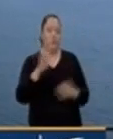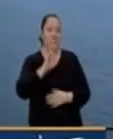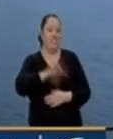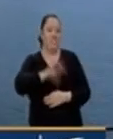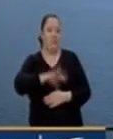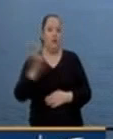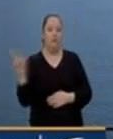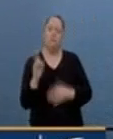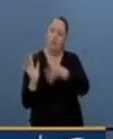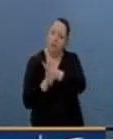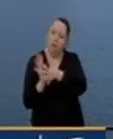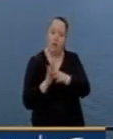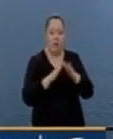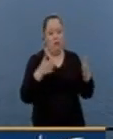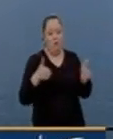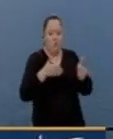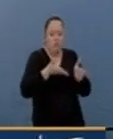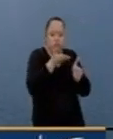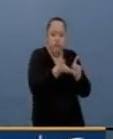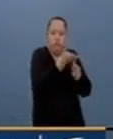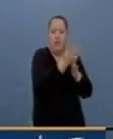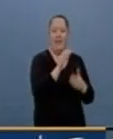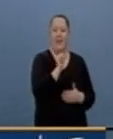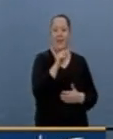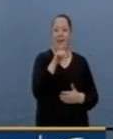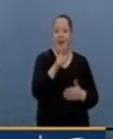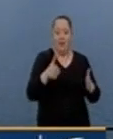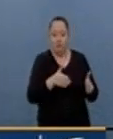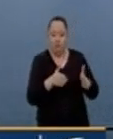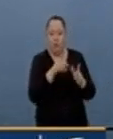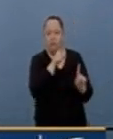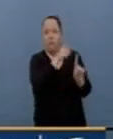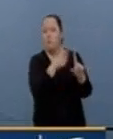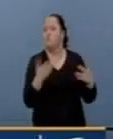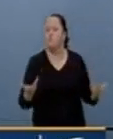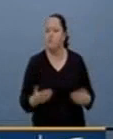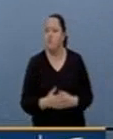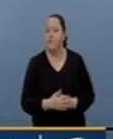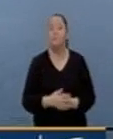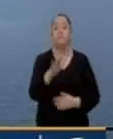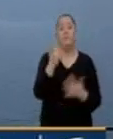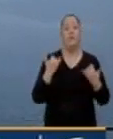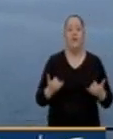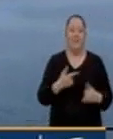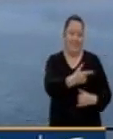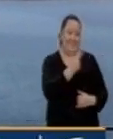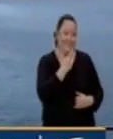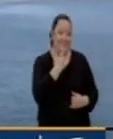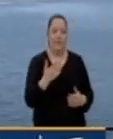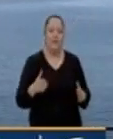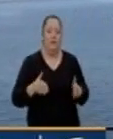qué caracteriza a este canal y cómo va la navegación, hacia dónde nos dirigimos. Bueno, en estos momentos, como tú bien decías, estamos navegando el